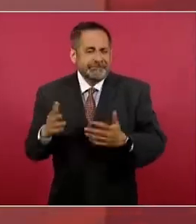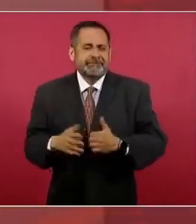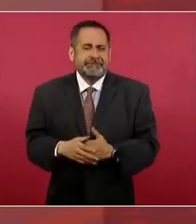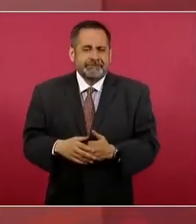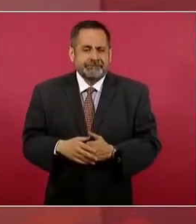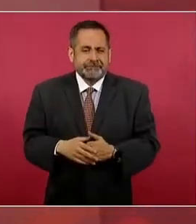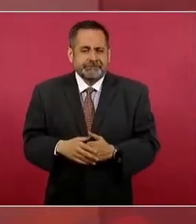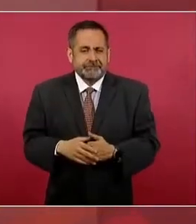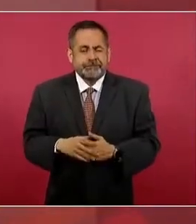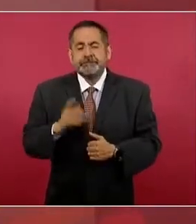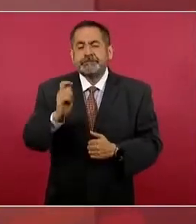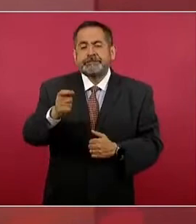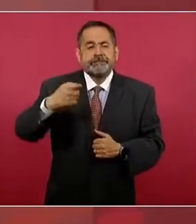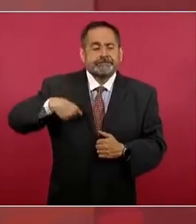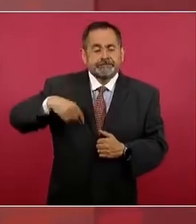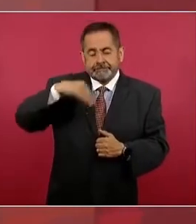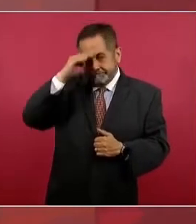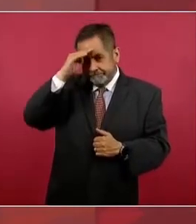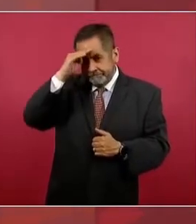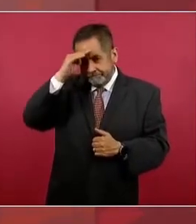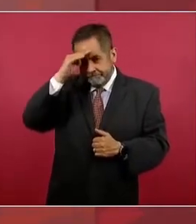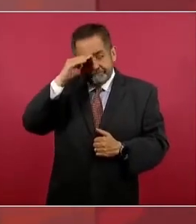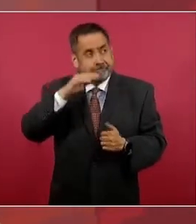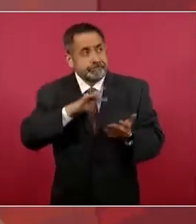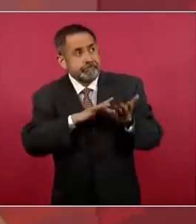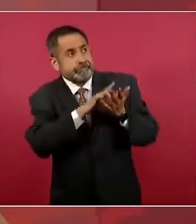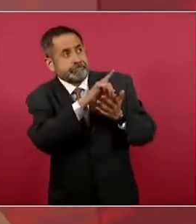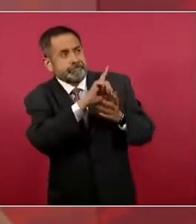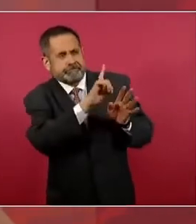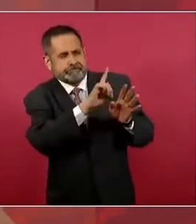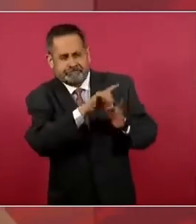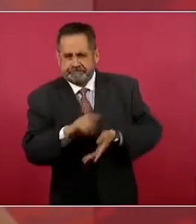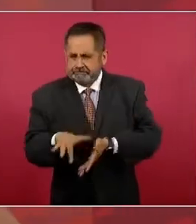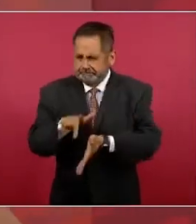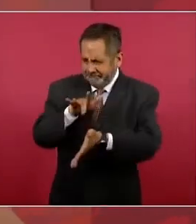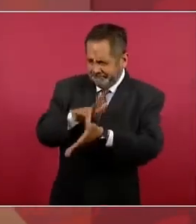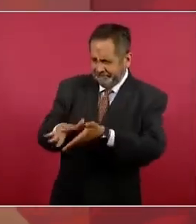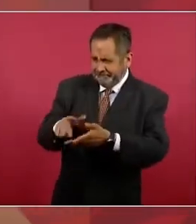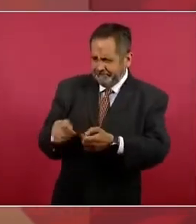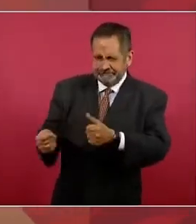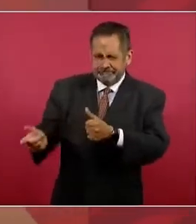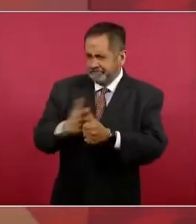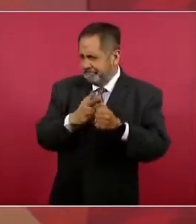nosotros lo que hicimos fue apoyar de abajo hacia arriba,